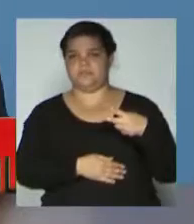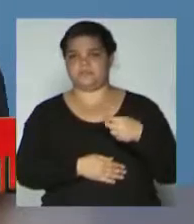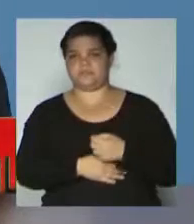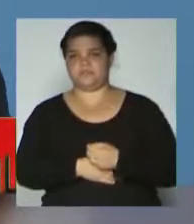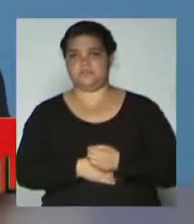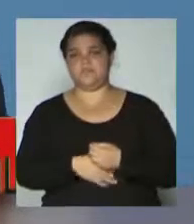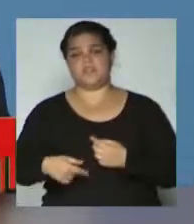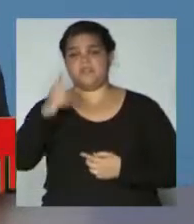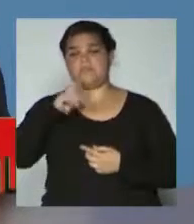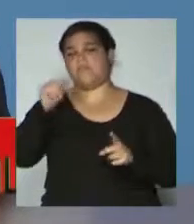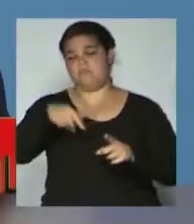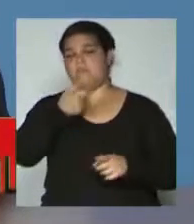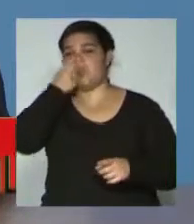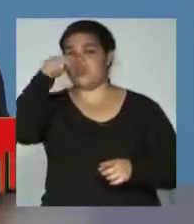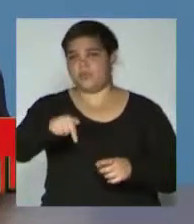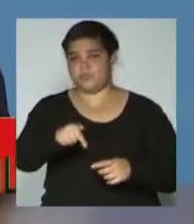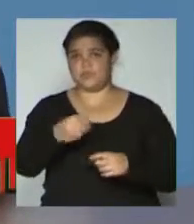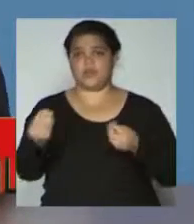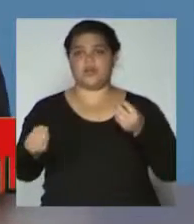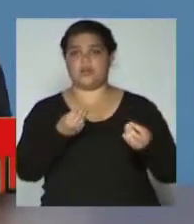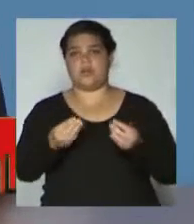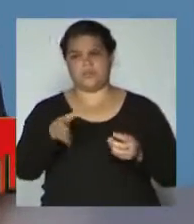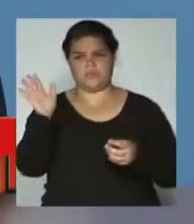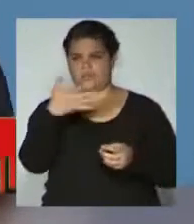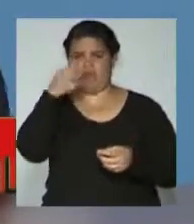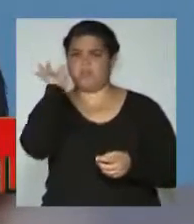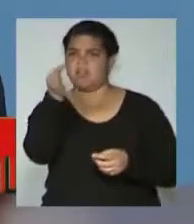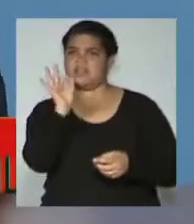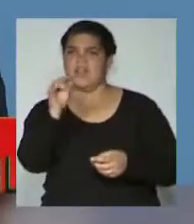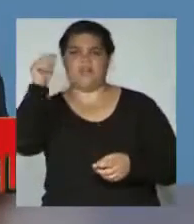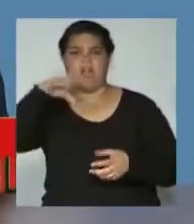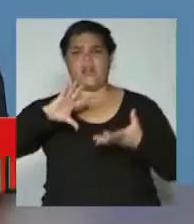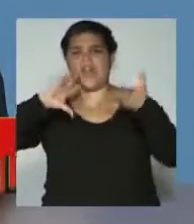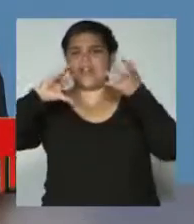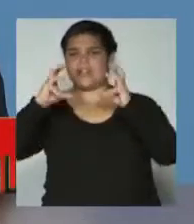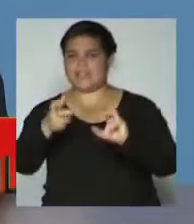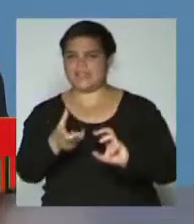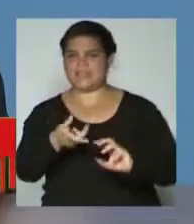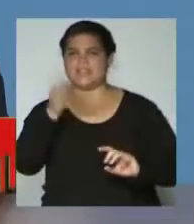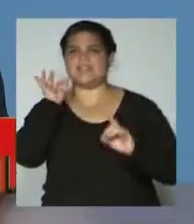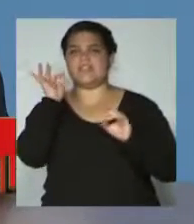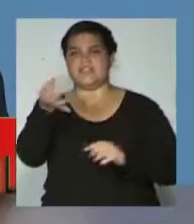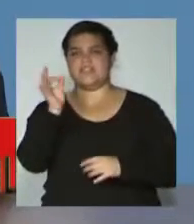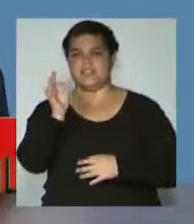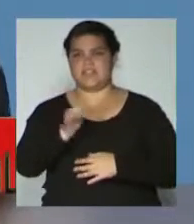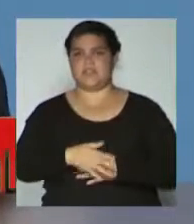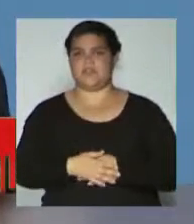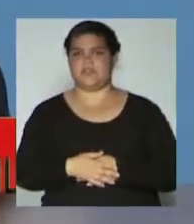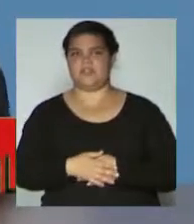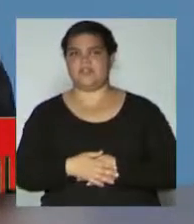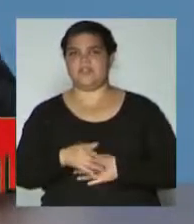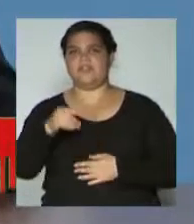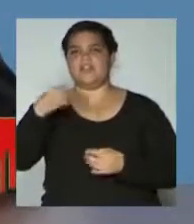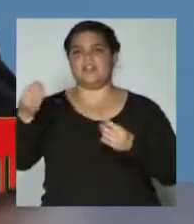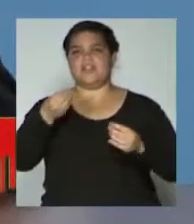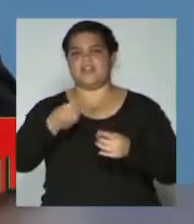hoy vive Mendoza. Todos sabemos que estamos en una situación complicada, que nosotros entendemos que lo